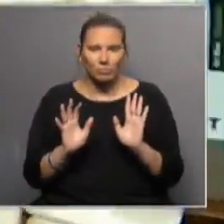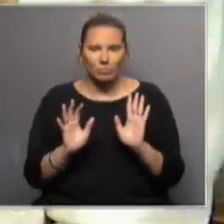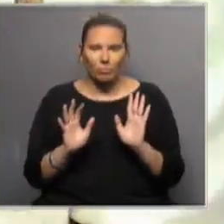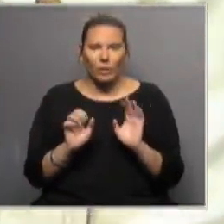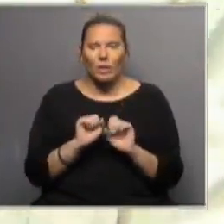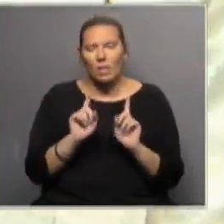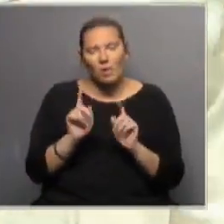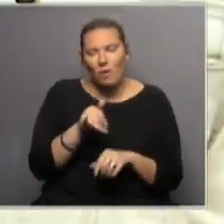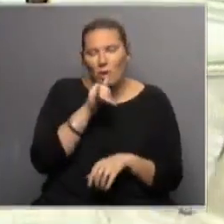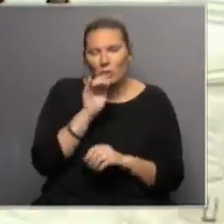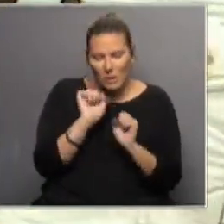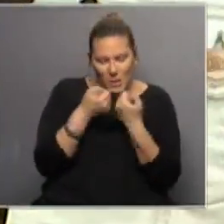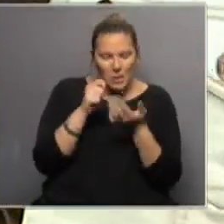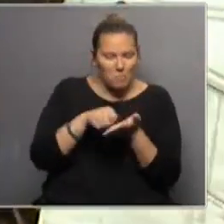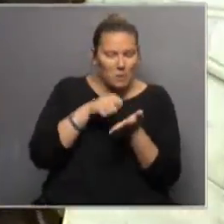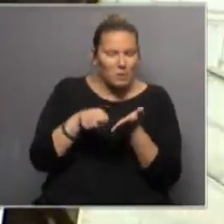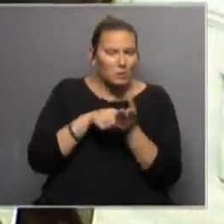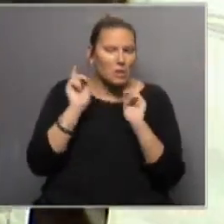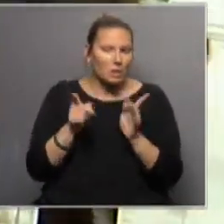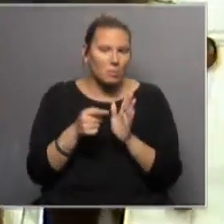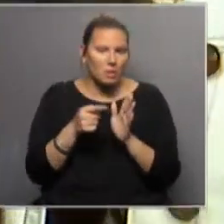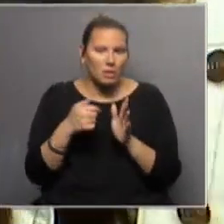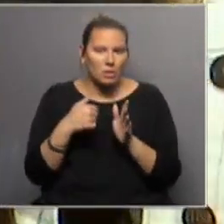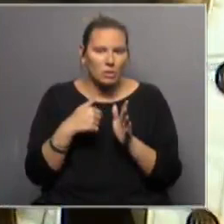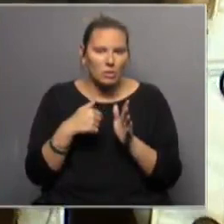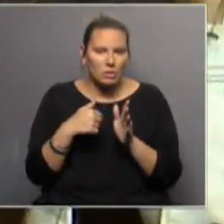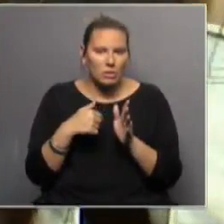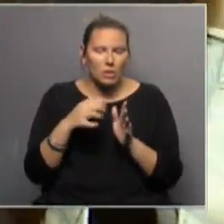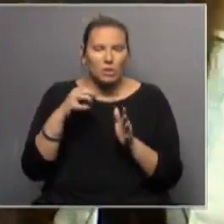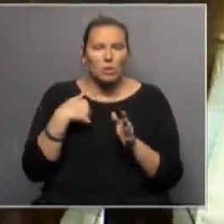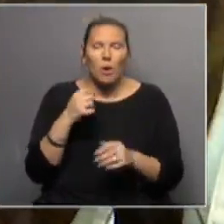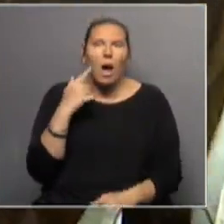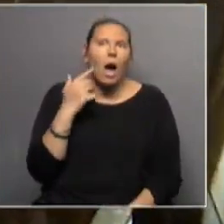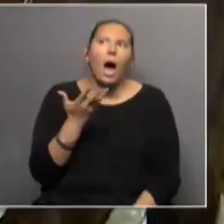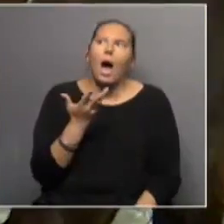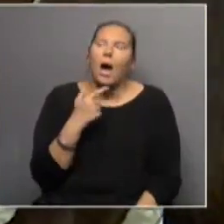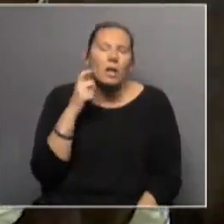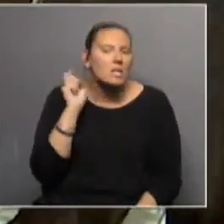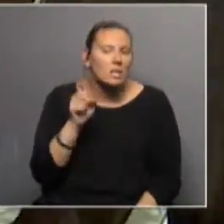puedo ocultar y en mi escritura también se traduce, yo soy muy onetiano, muy fanático de Onetti.